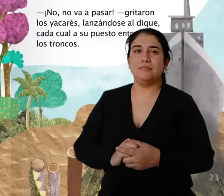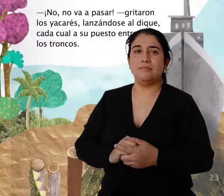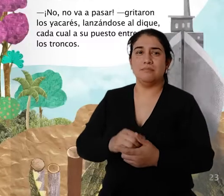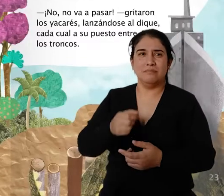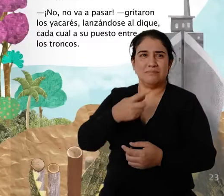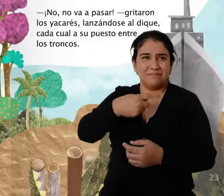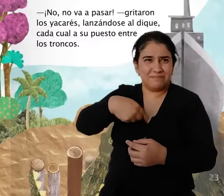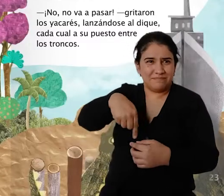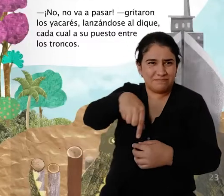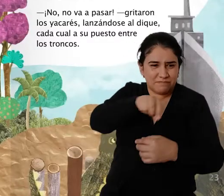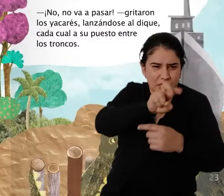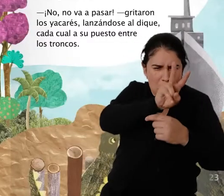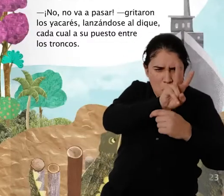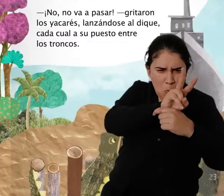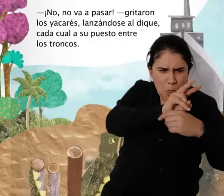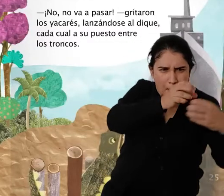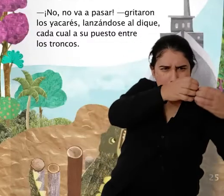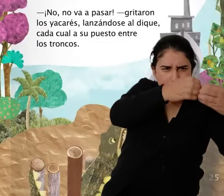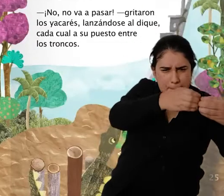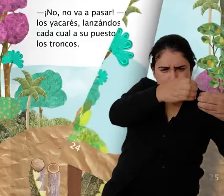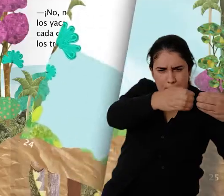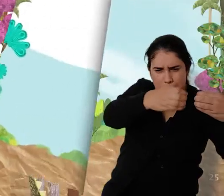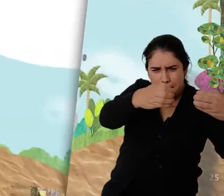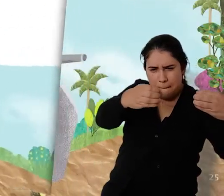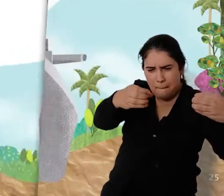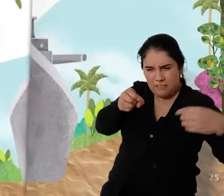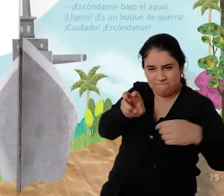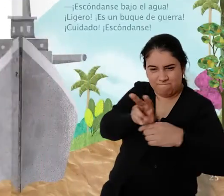puesto entre los troncos.